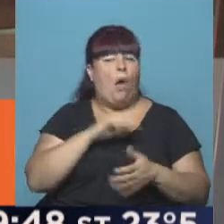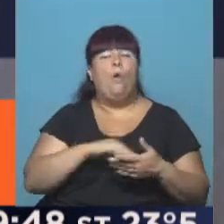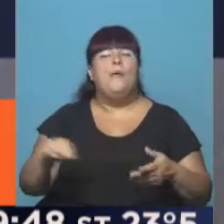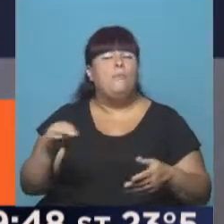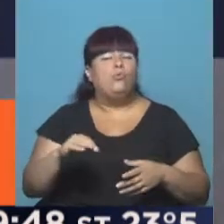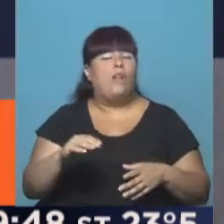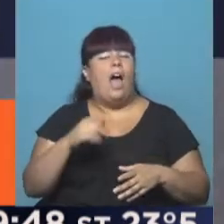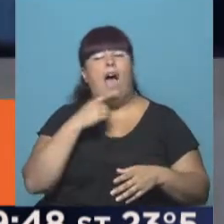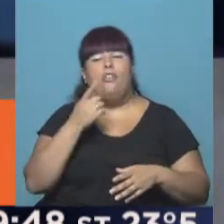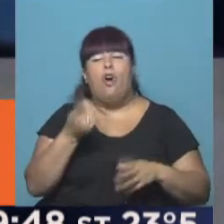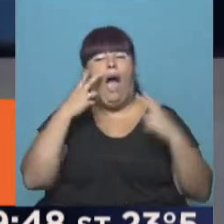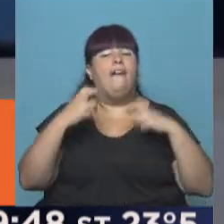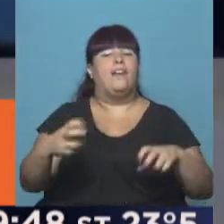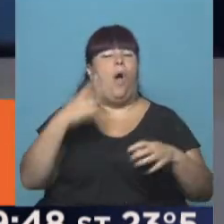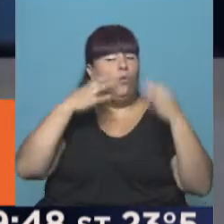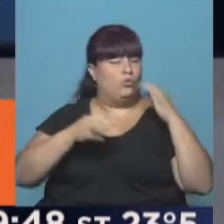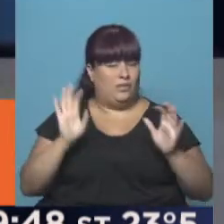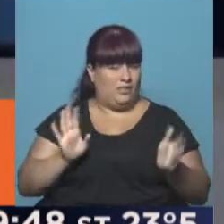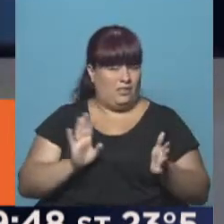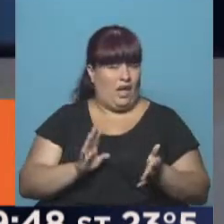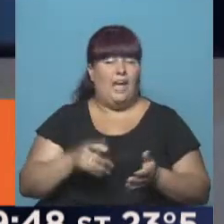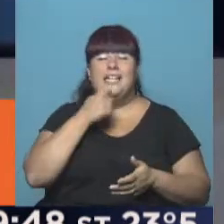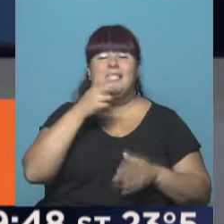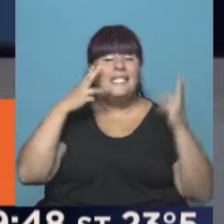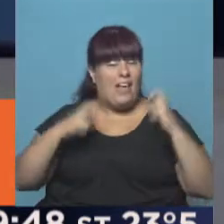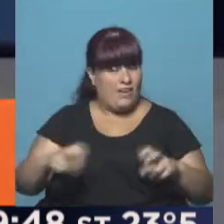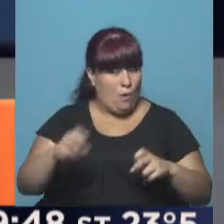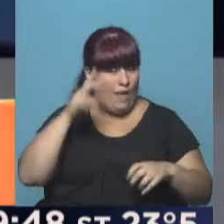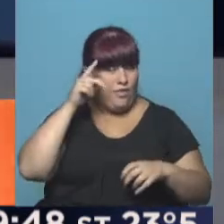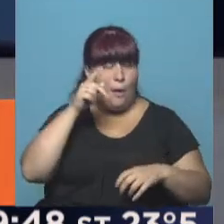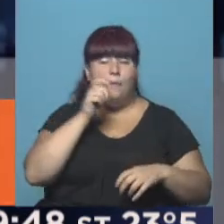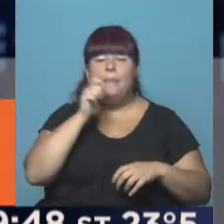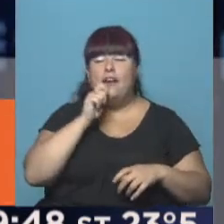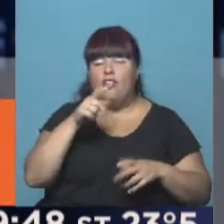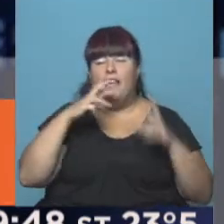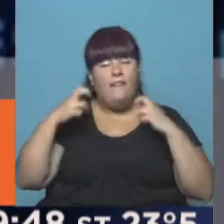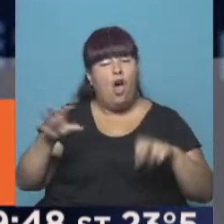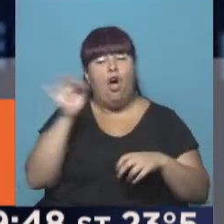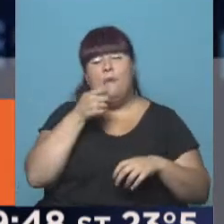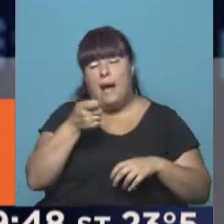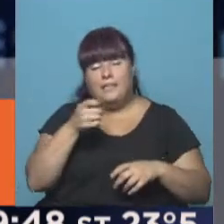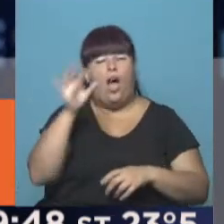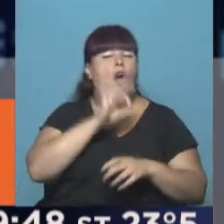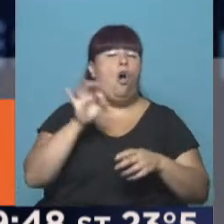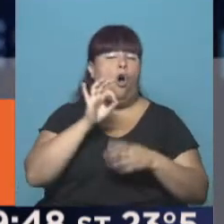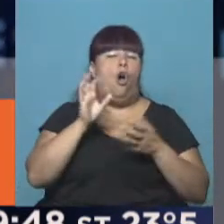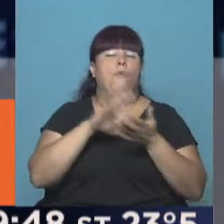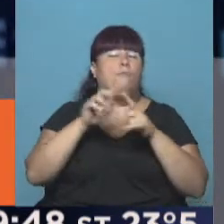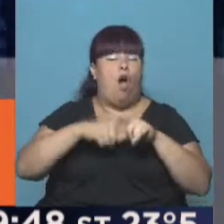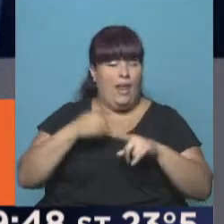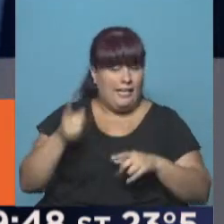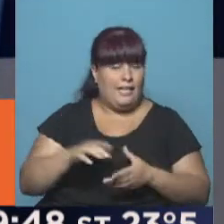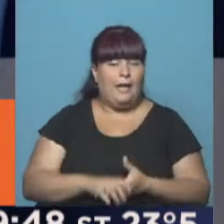diputado viene a decir debería investigarse en la justicia. Cuando hay una investigación periodística o una investigación criminal o una investigación desde la